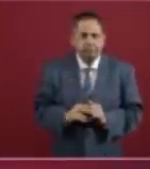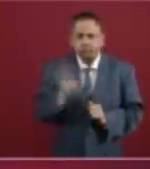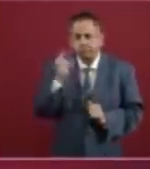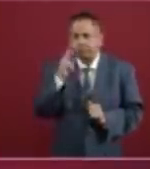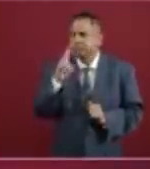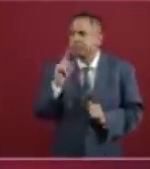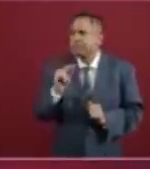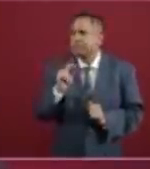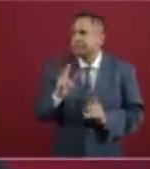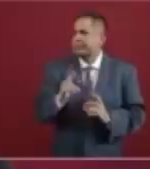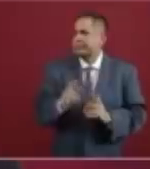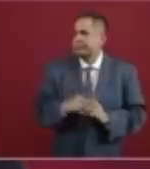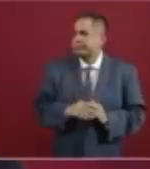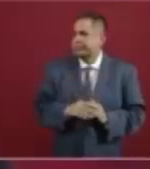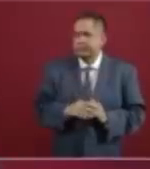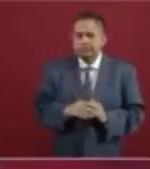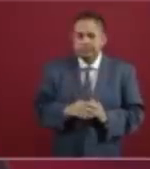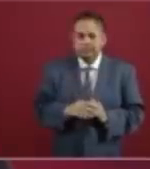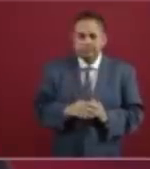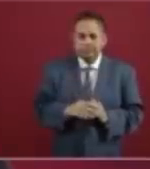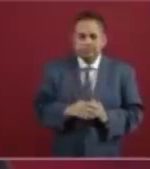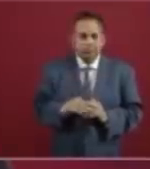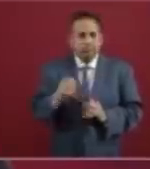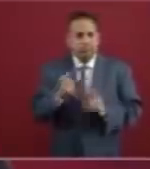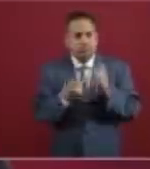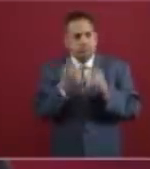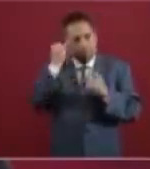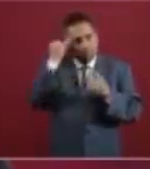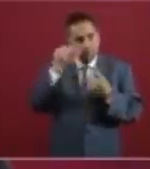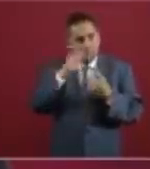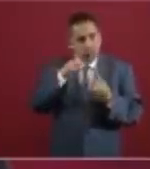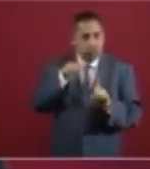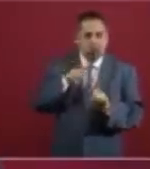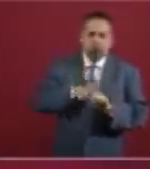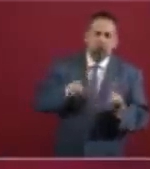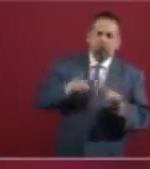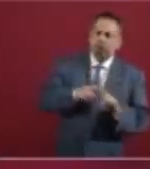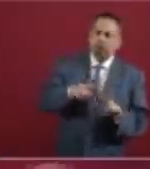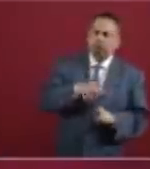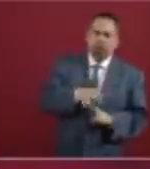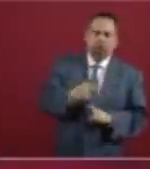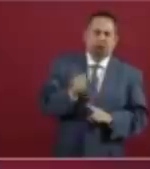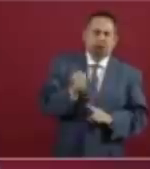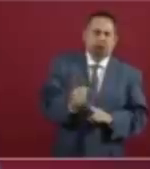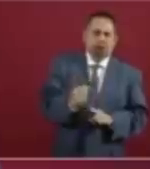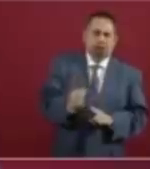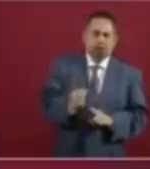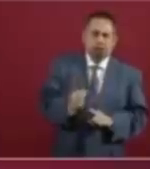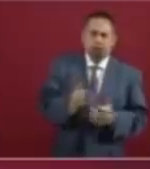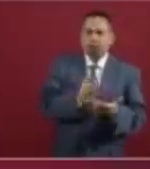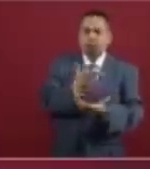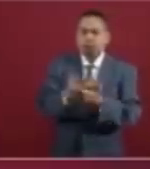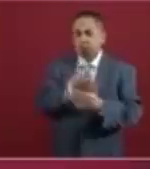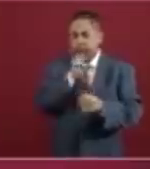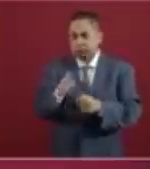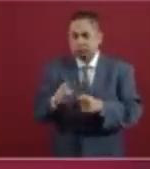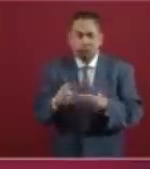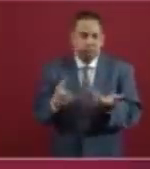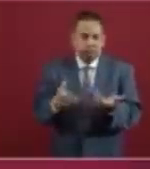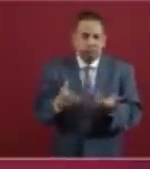vayan los que tienen una postura distinta, pues a pedir lo mismo, porque lo tendría yo